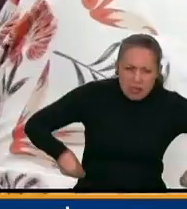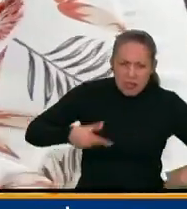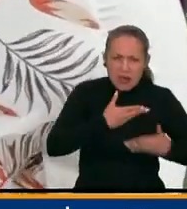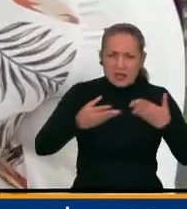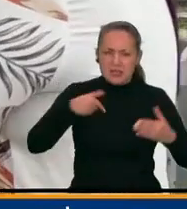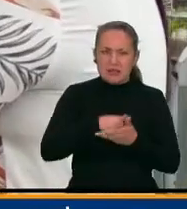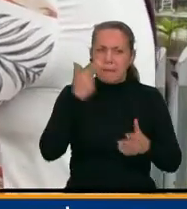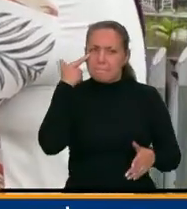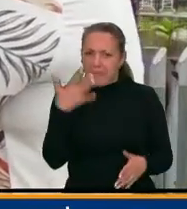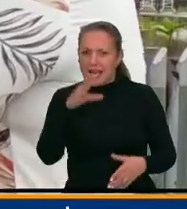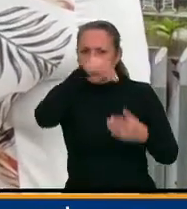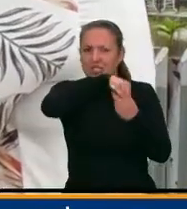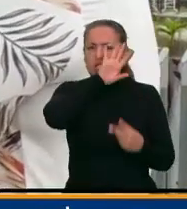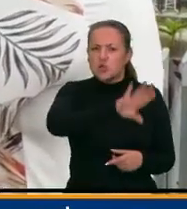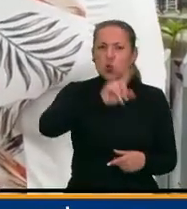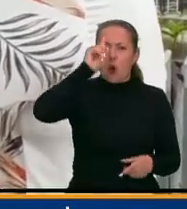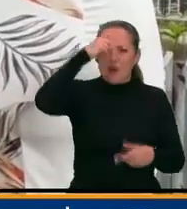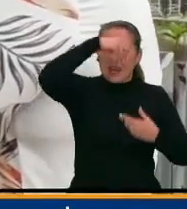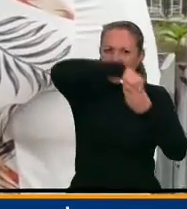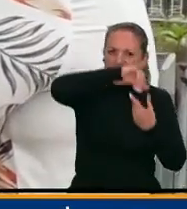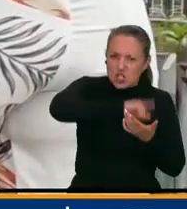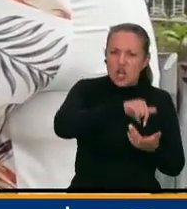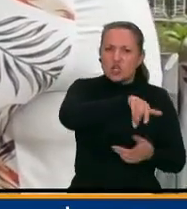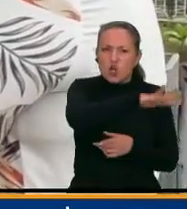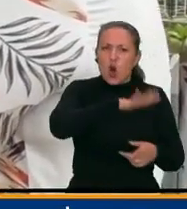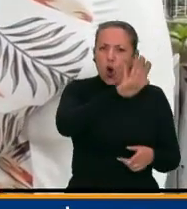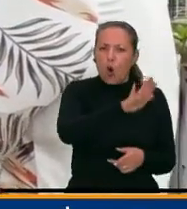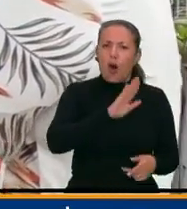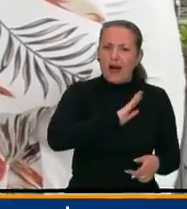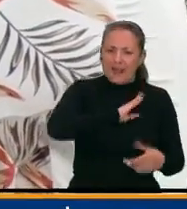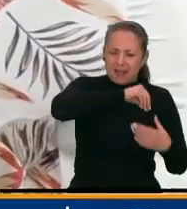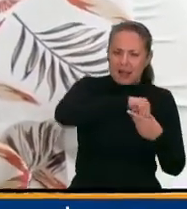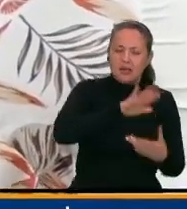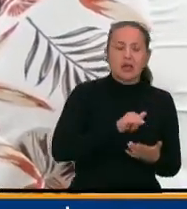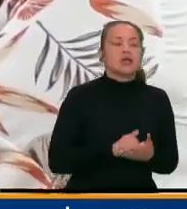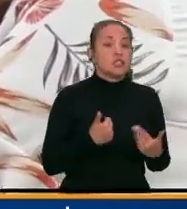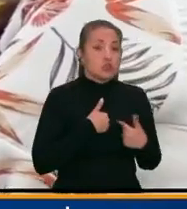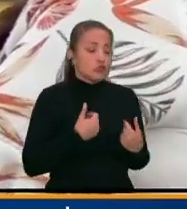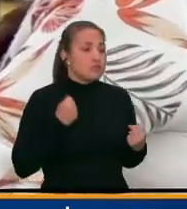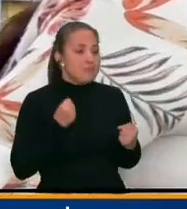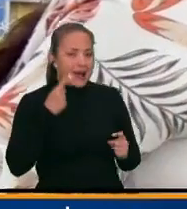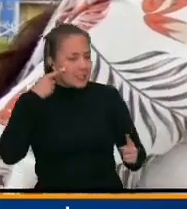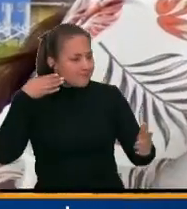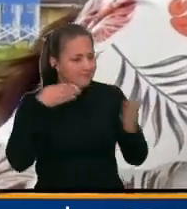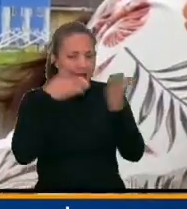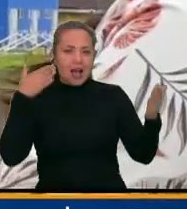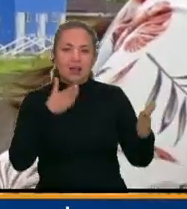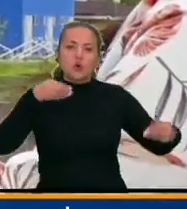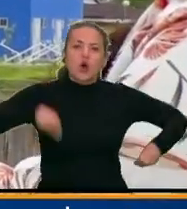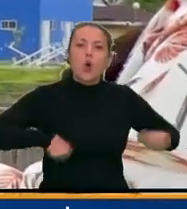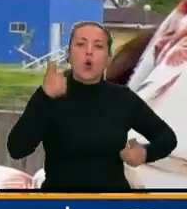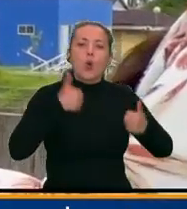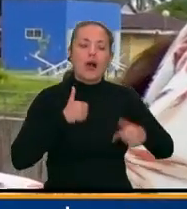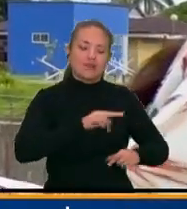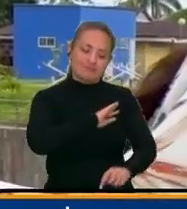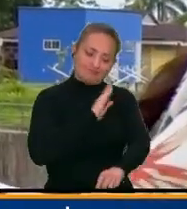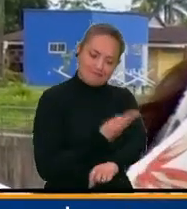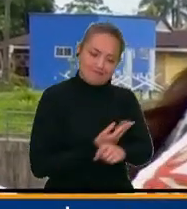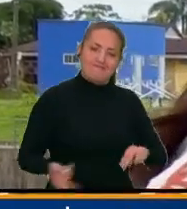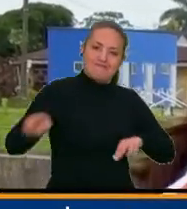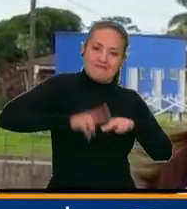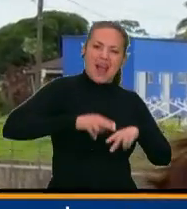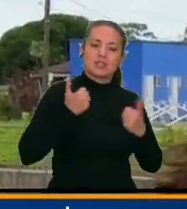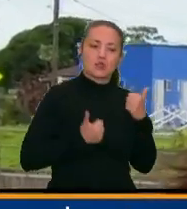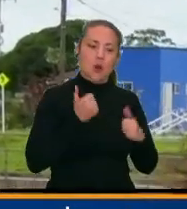municipal enfrentaremos la corrupción con una de nuestras líneas estratégicas el fortalecimiento